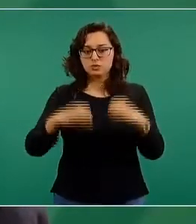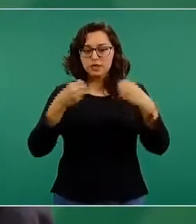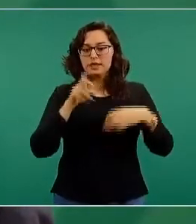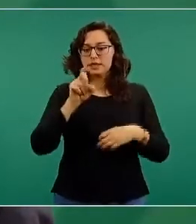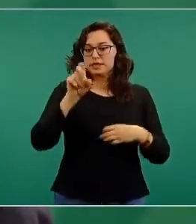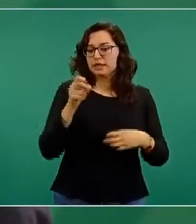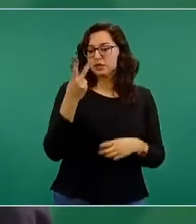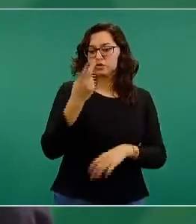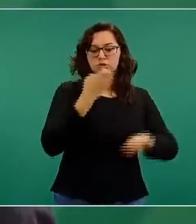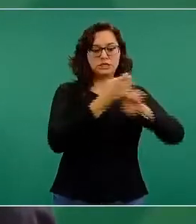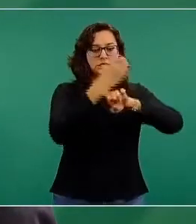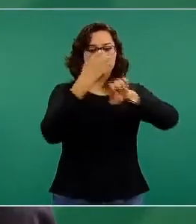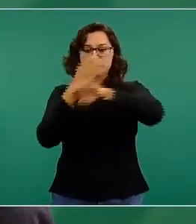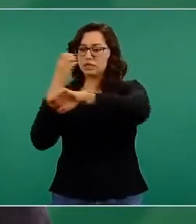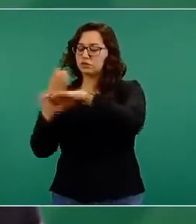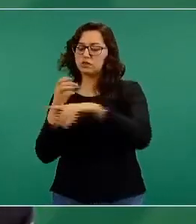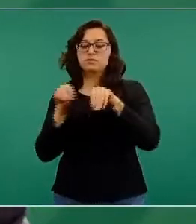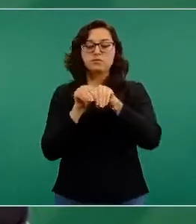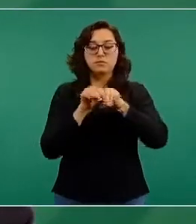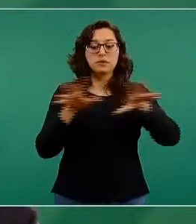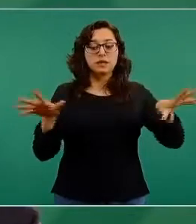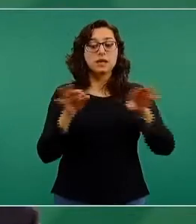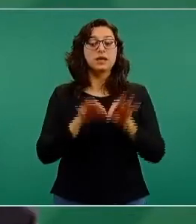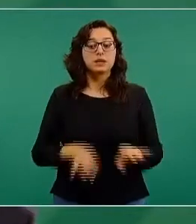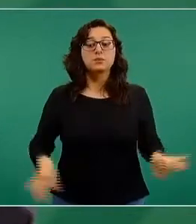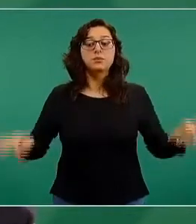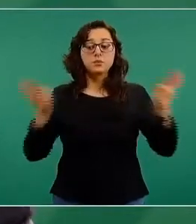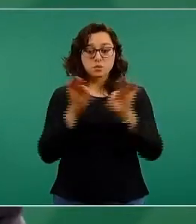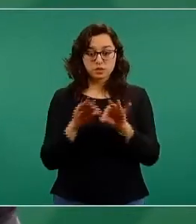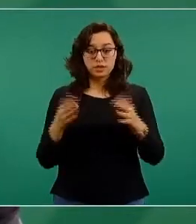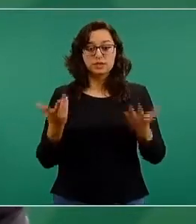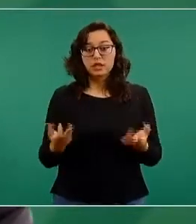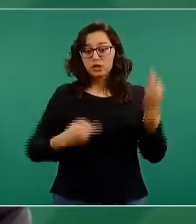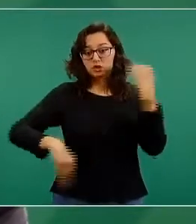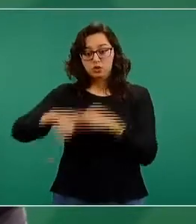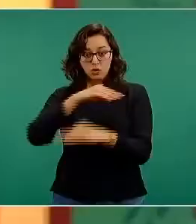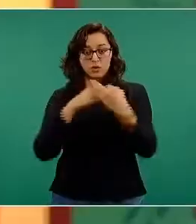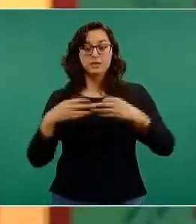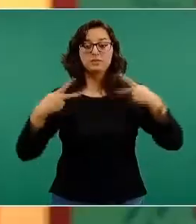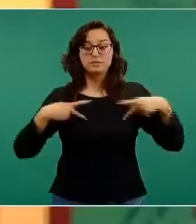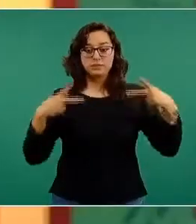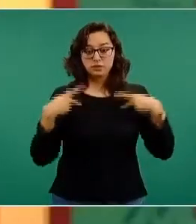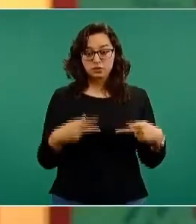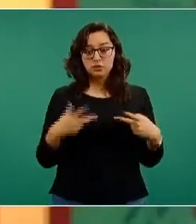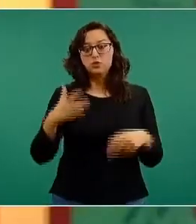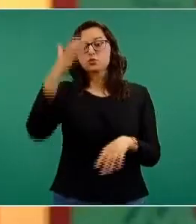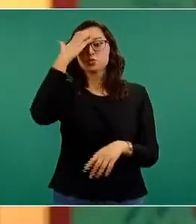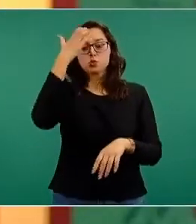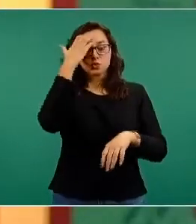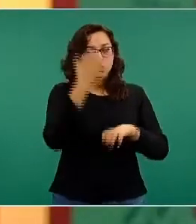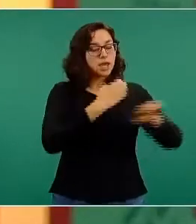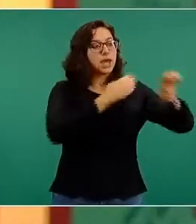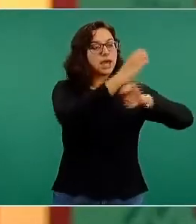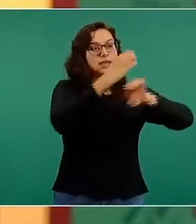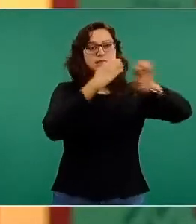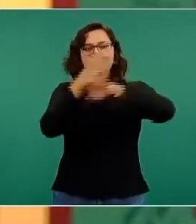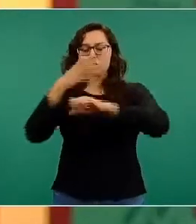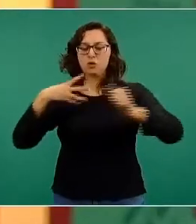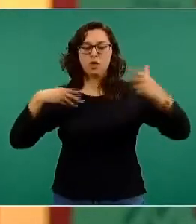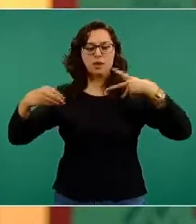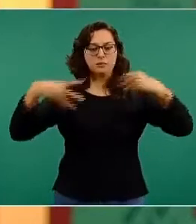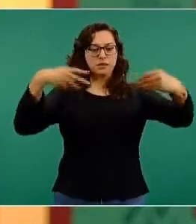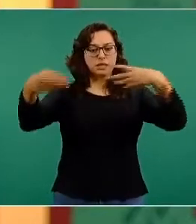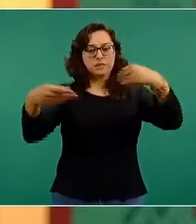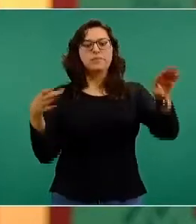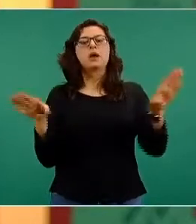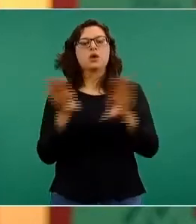conveniente que todos y todas sepan cuál es la situación de la epidemia en cada una de las entidades